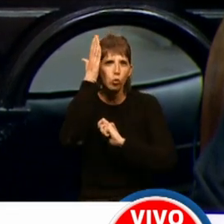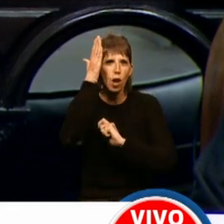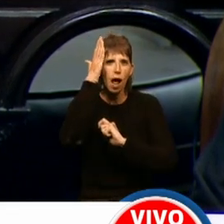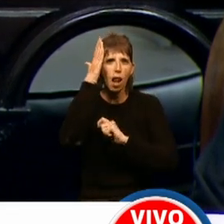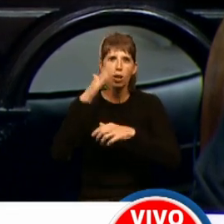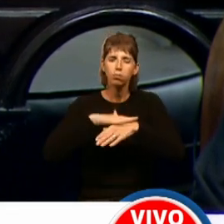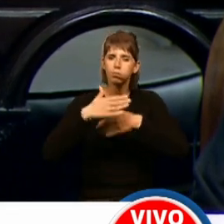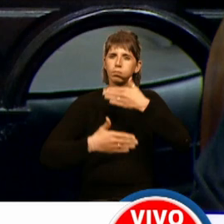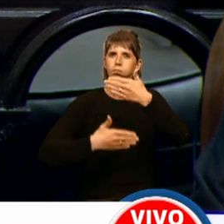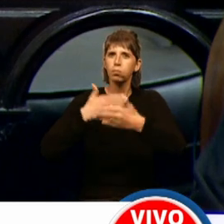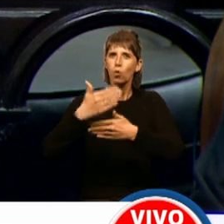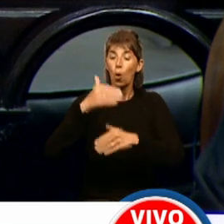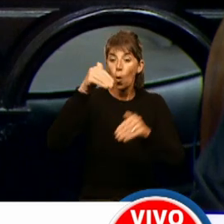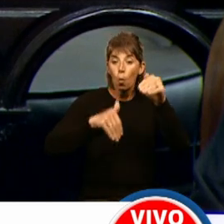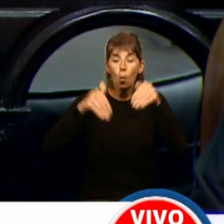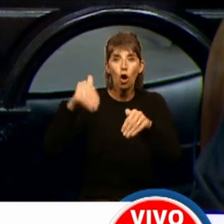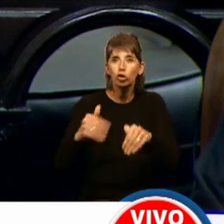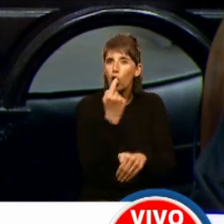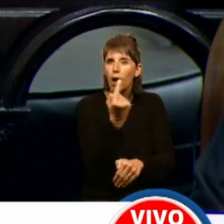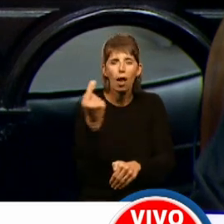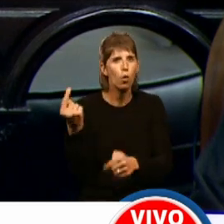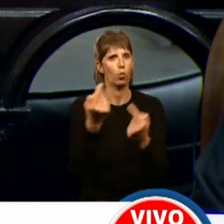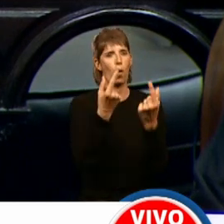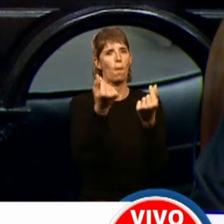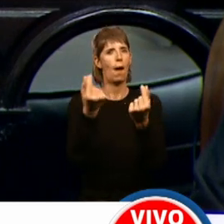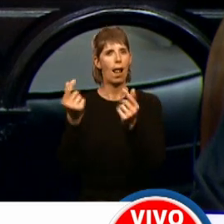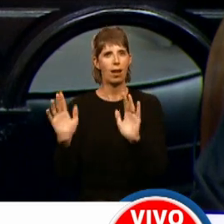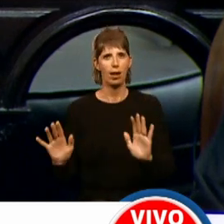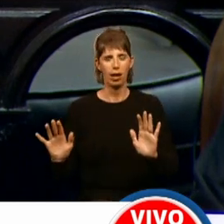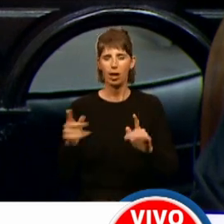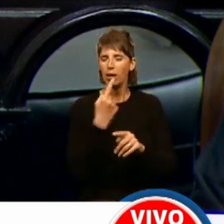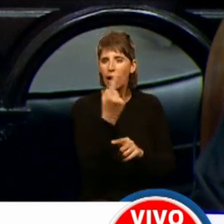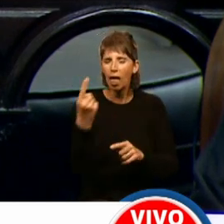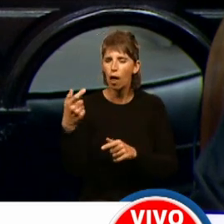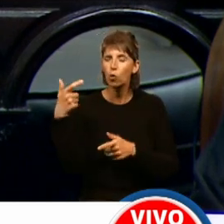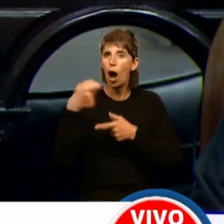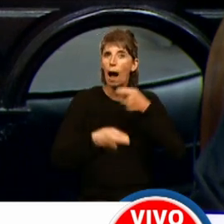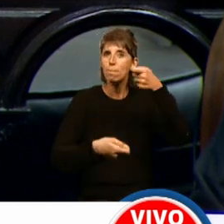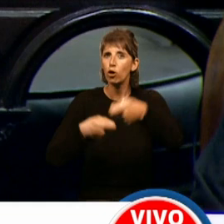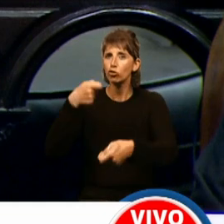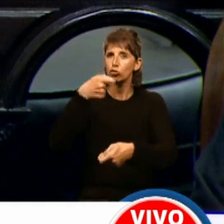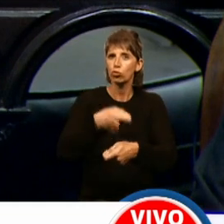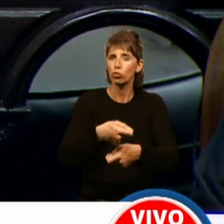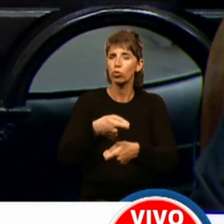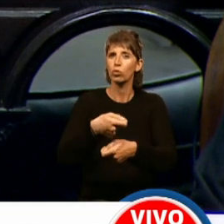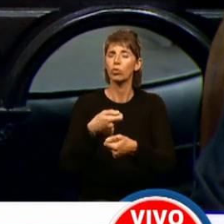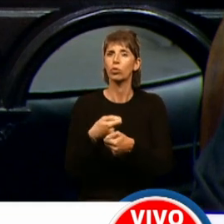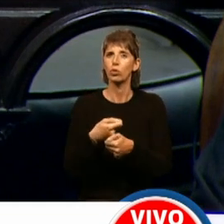cada voto cuenta y cada acción de acompañamiento es una